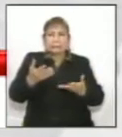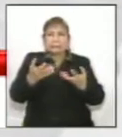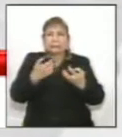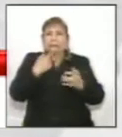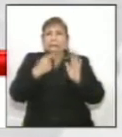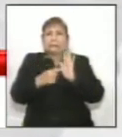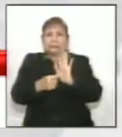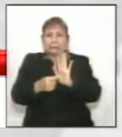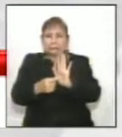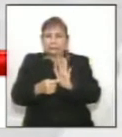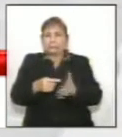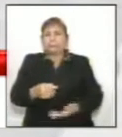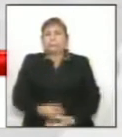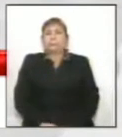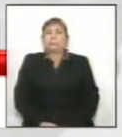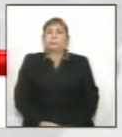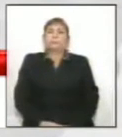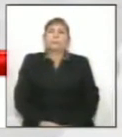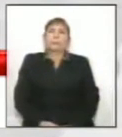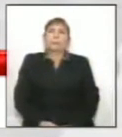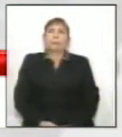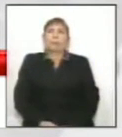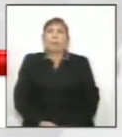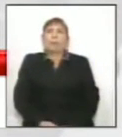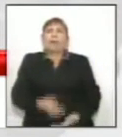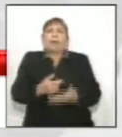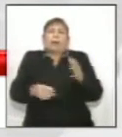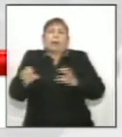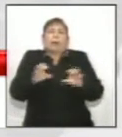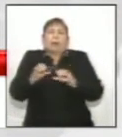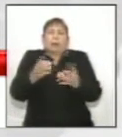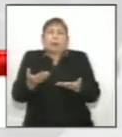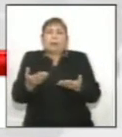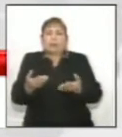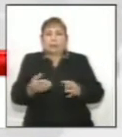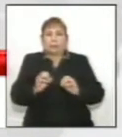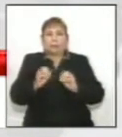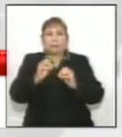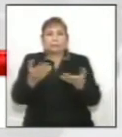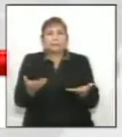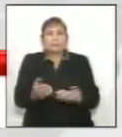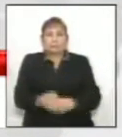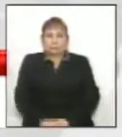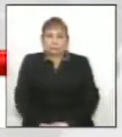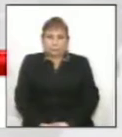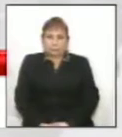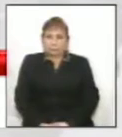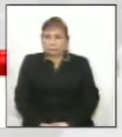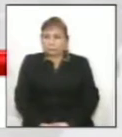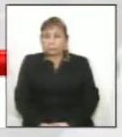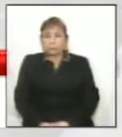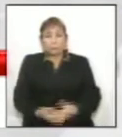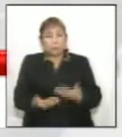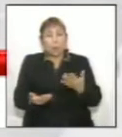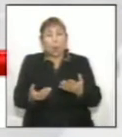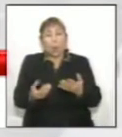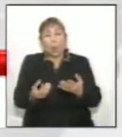a continuación. ¿Qué acciones se realizará o